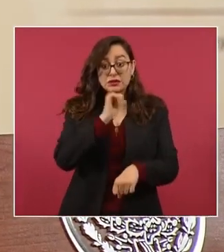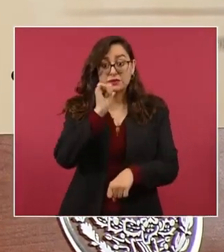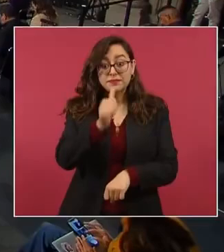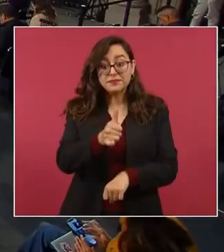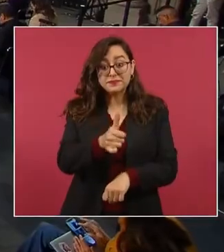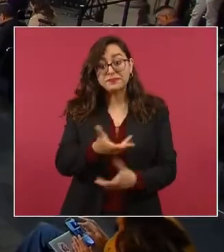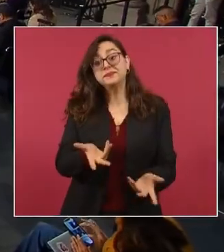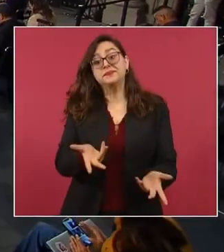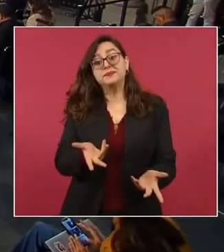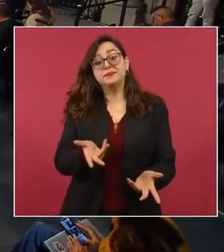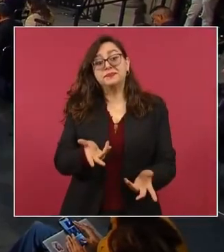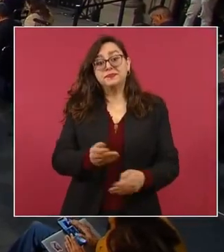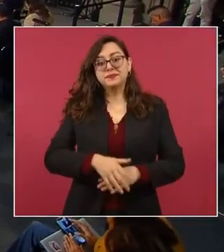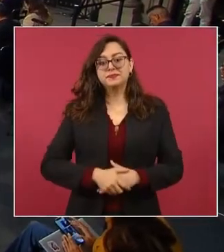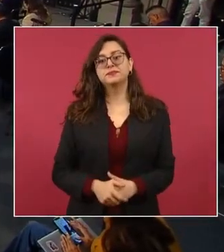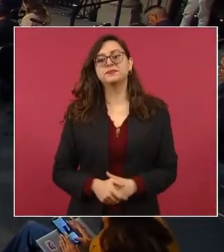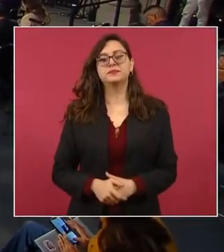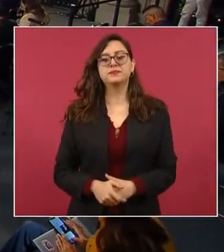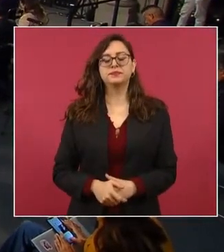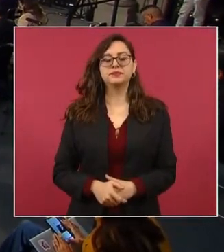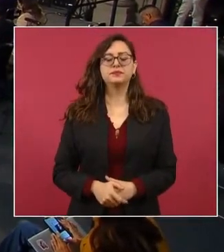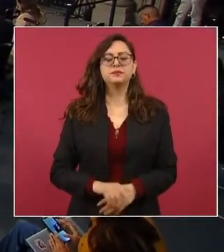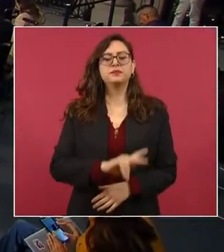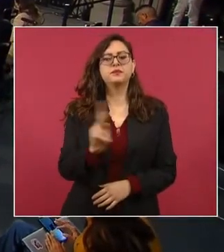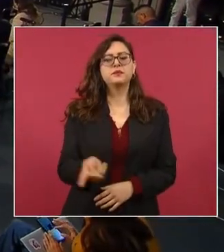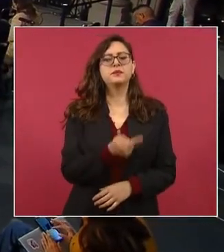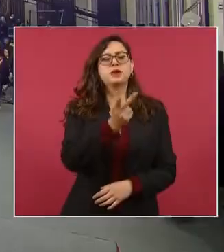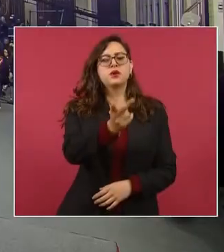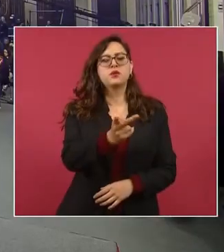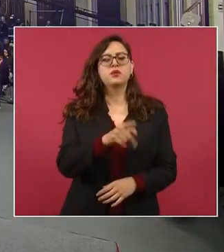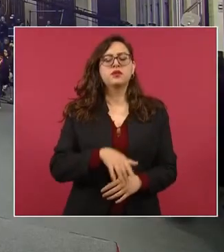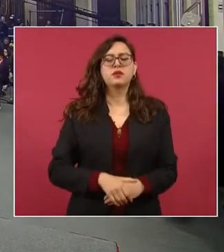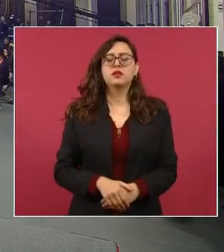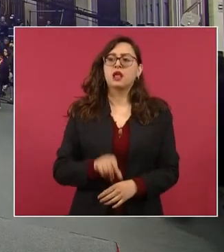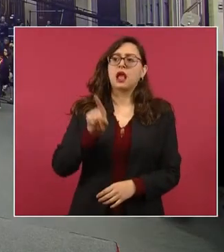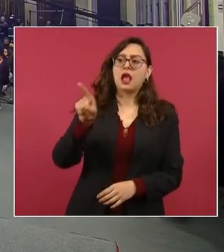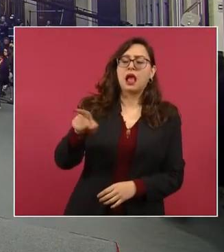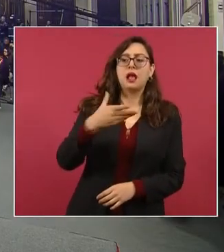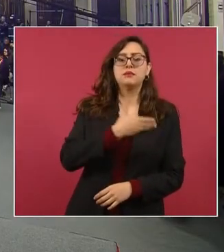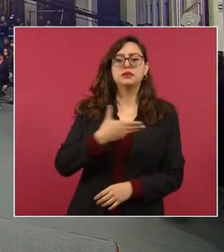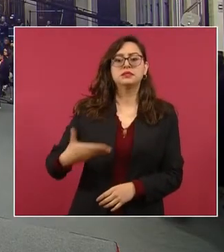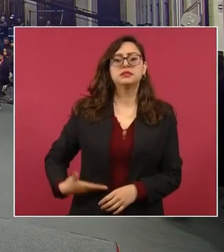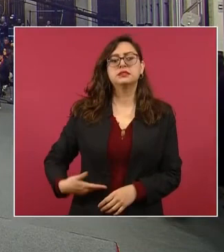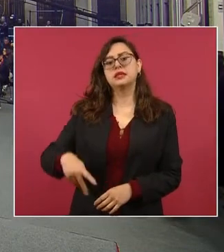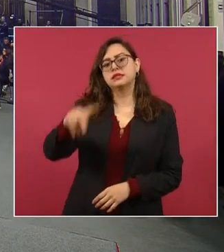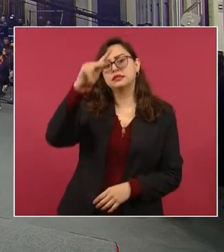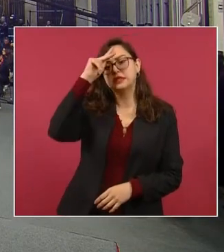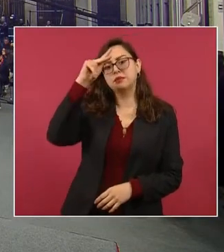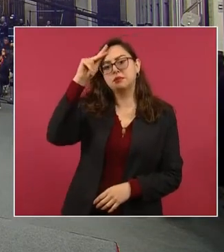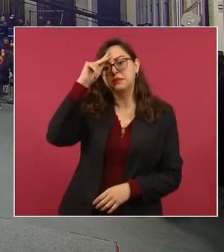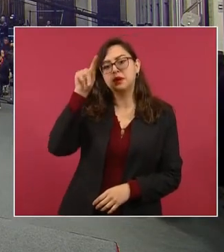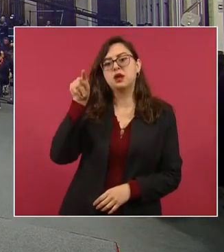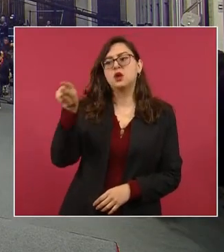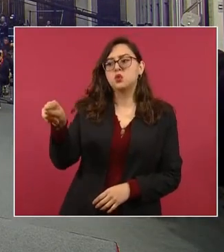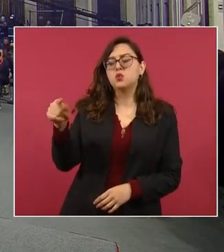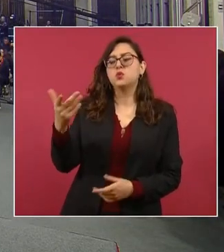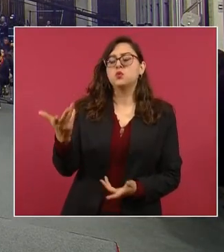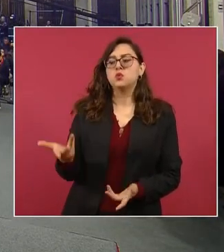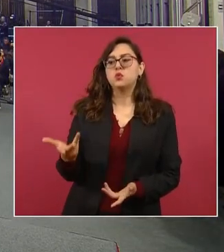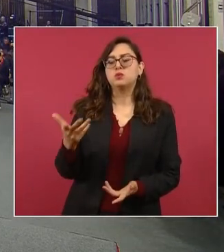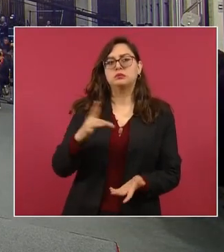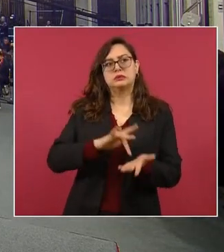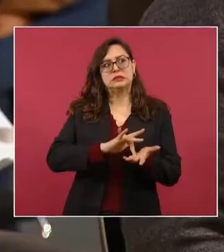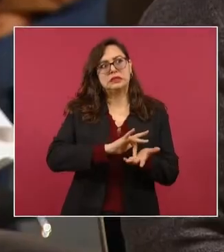Presidente, pero solo preguntarle, le agradeció el presidente de puesto de Perú, Pedro Castillo, el apoyo en el marco de la CELAC. ¿Qué más se podría